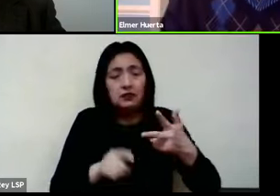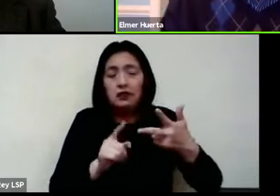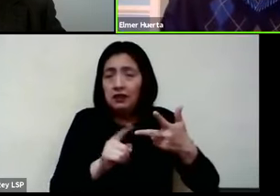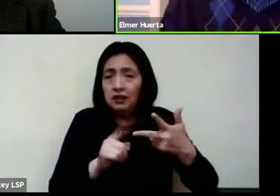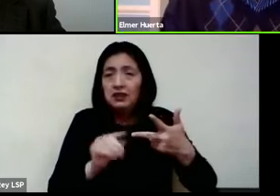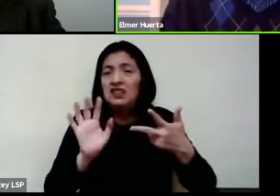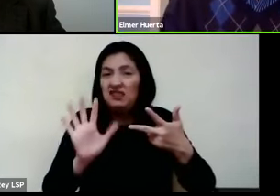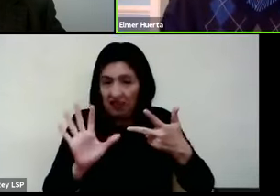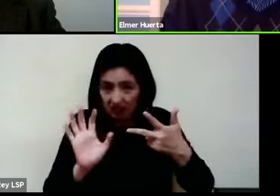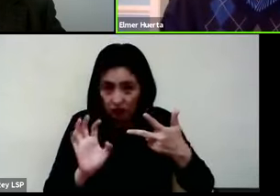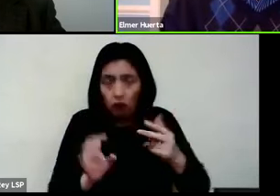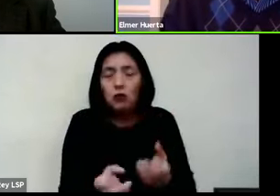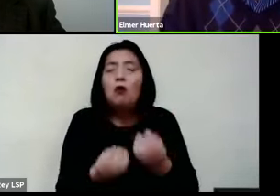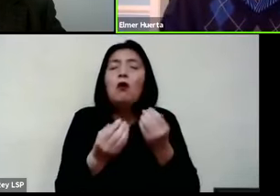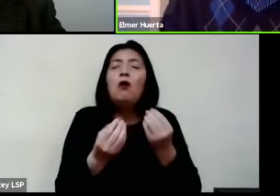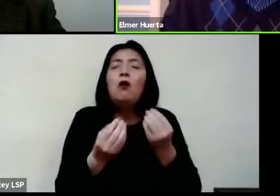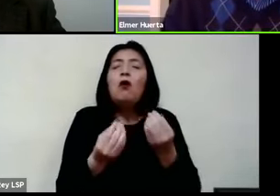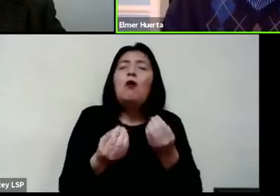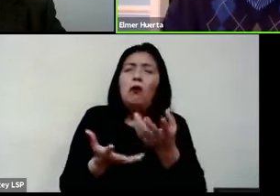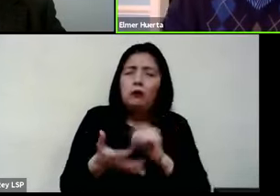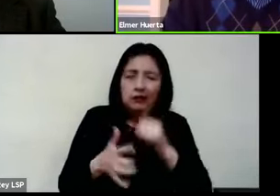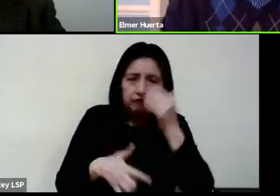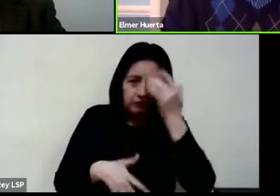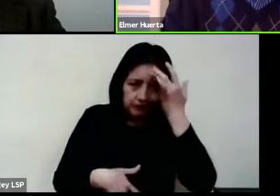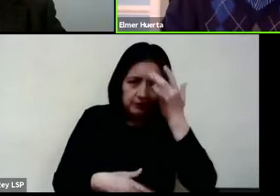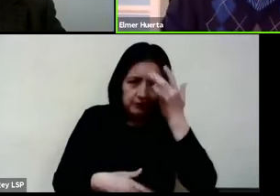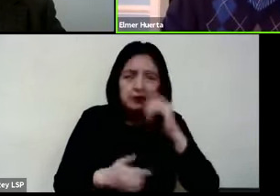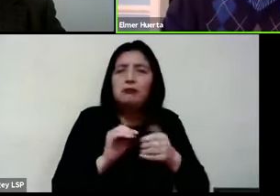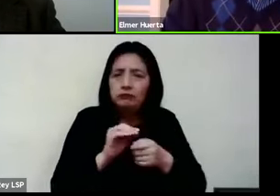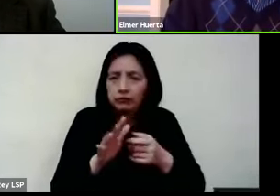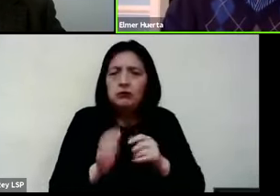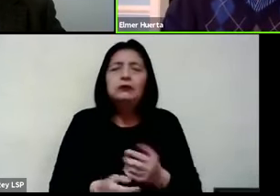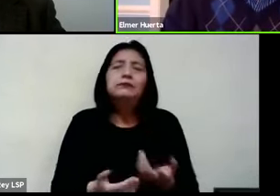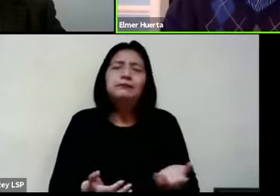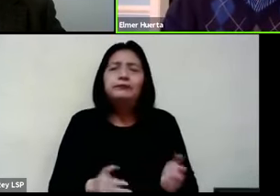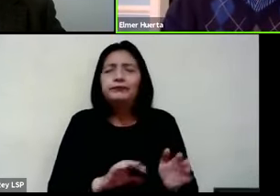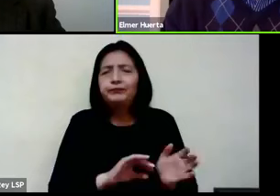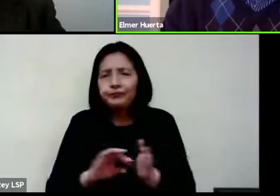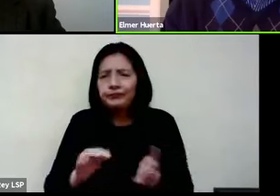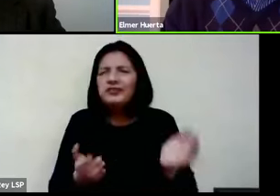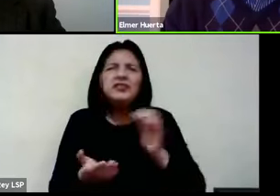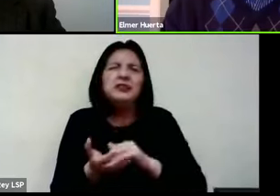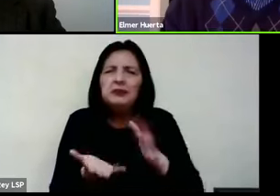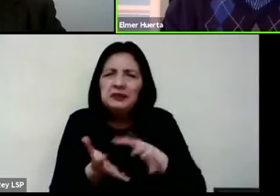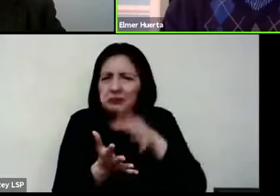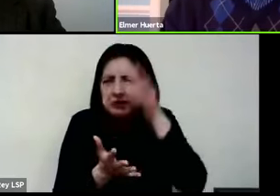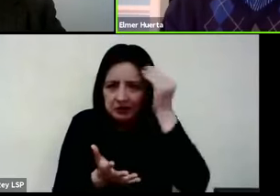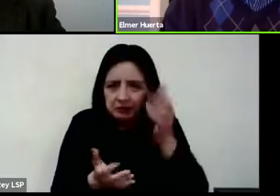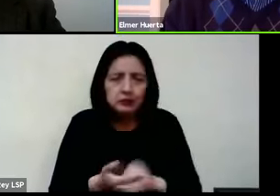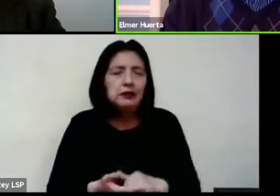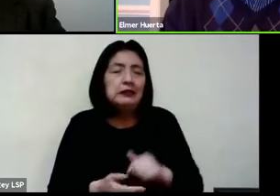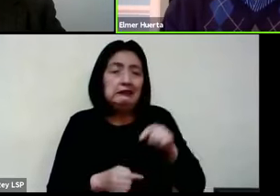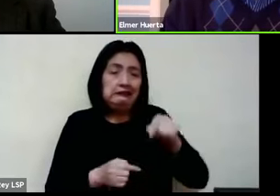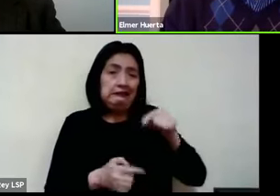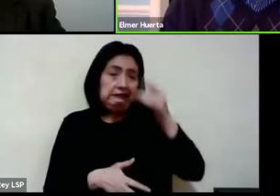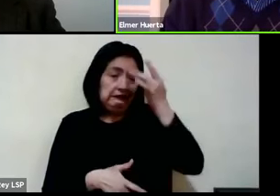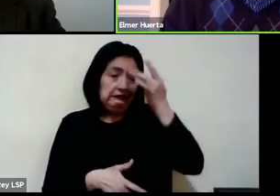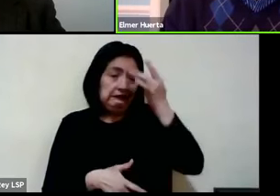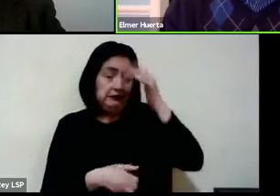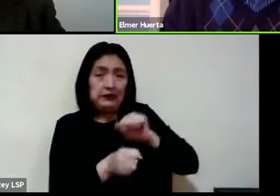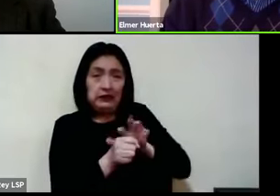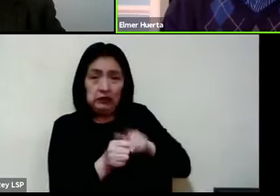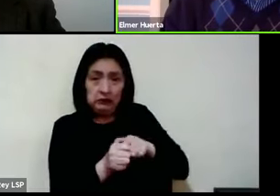la intensidad de la enfermedad. ¿Qué más hemos aprendido acerca de esta enfermedad? De esta enfermedad hemos aprendido